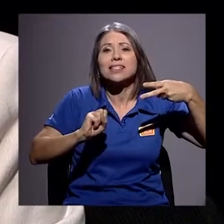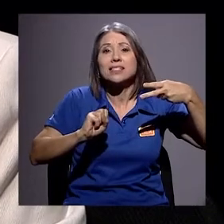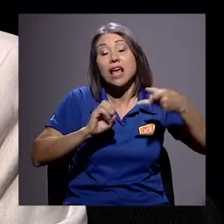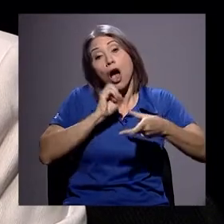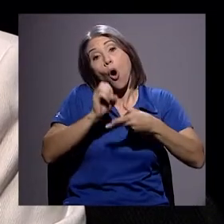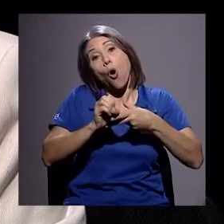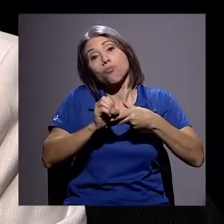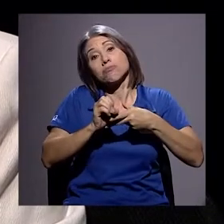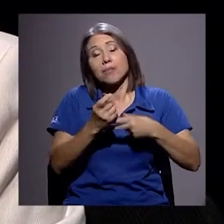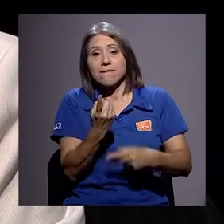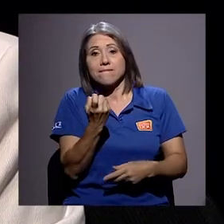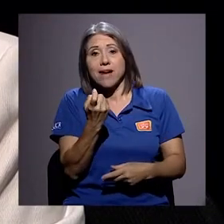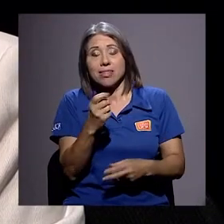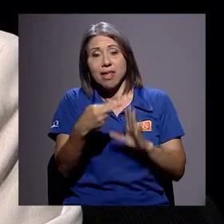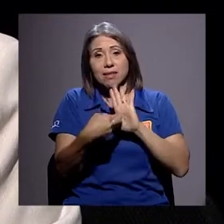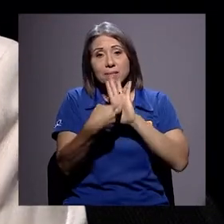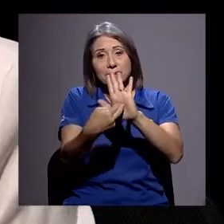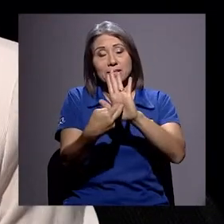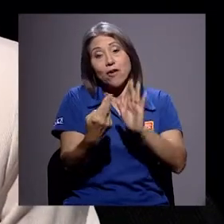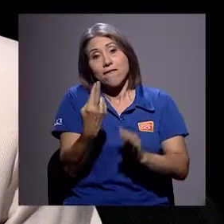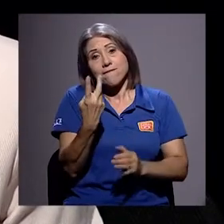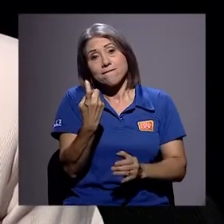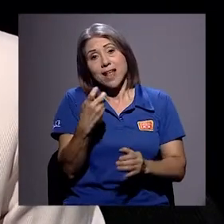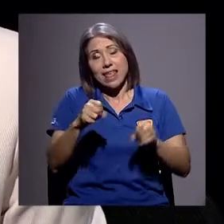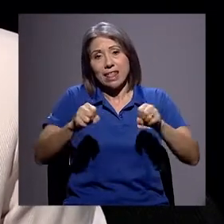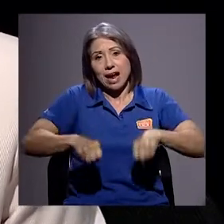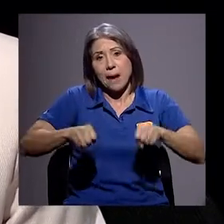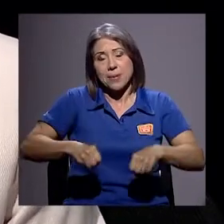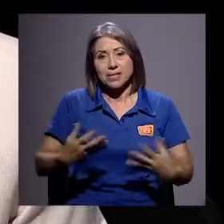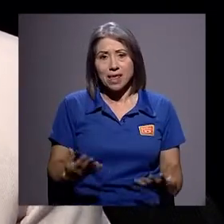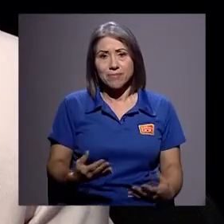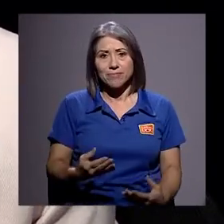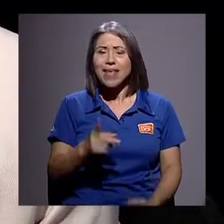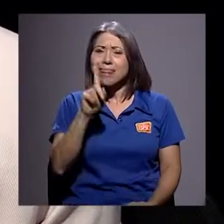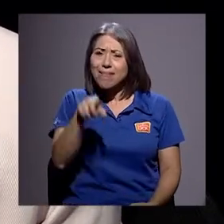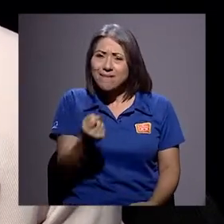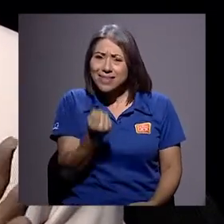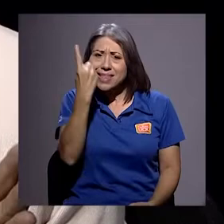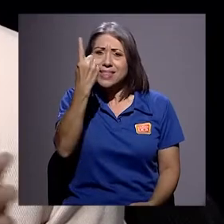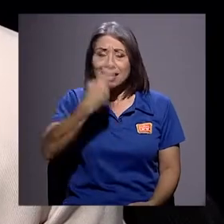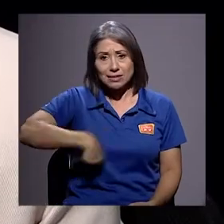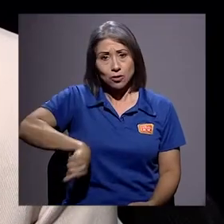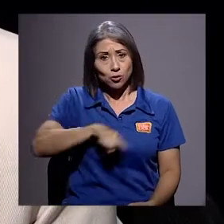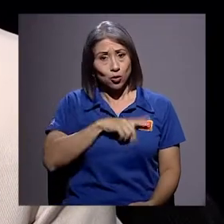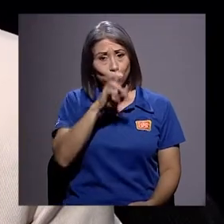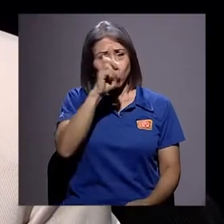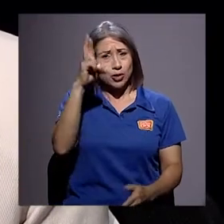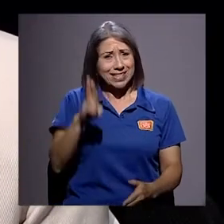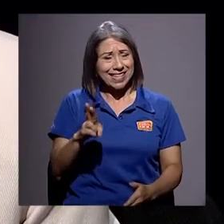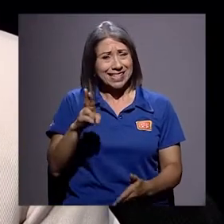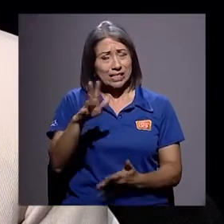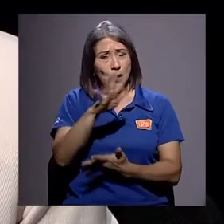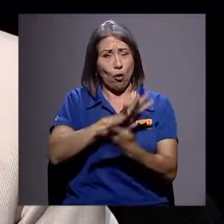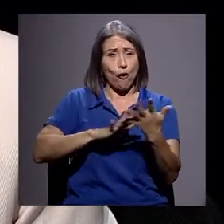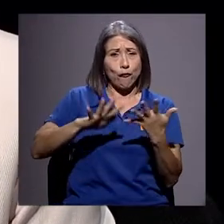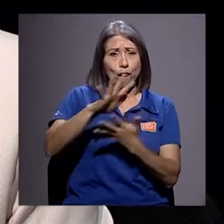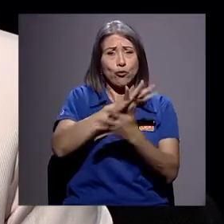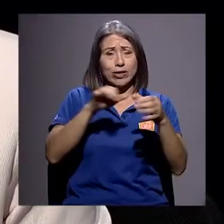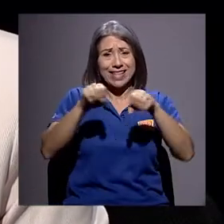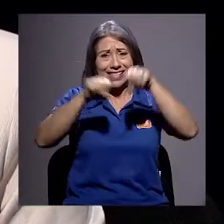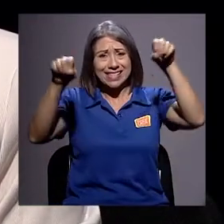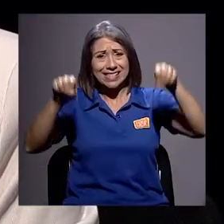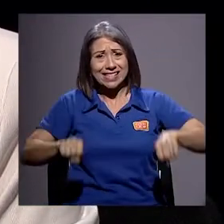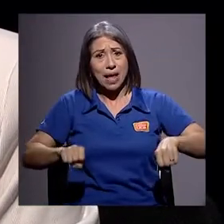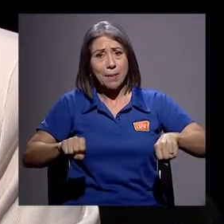y falta de capacidades que hay que tener clarísimo nosotros los costarricenses nos confunde un poco el tener un